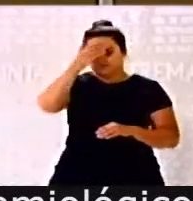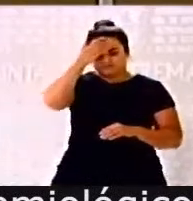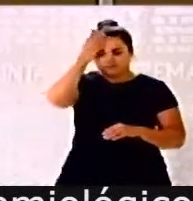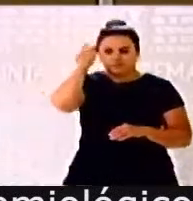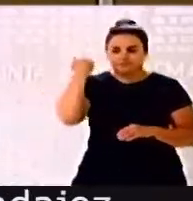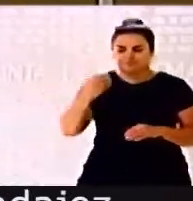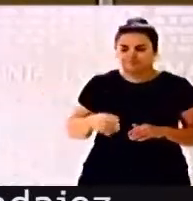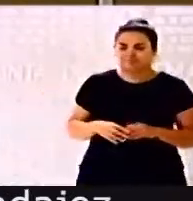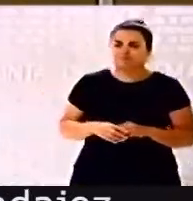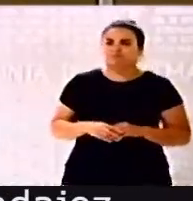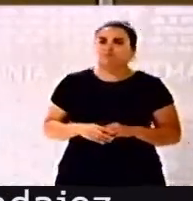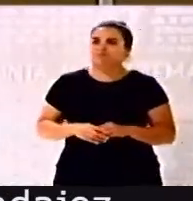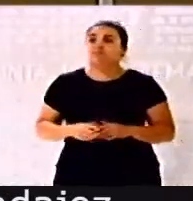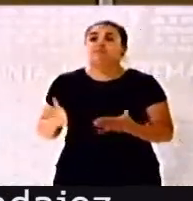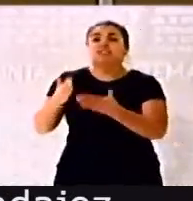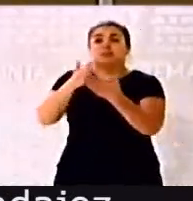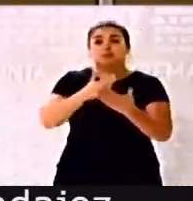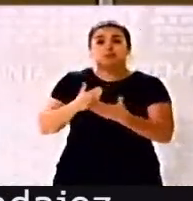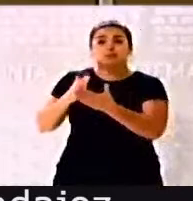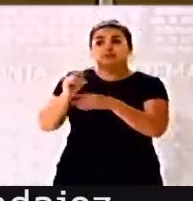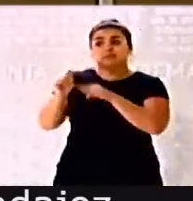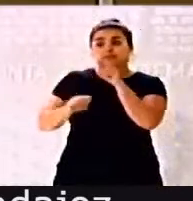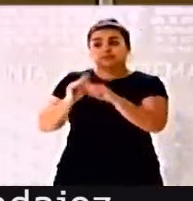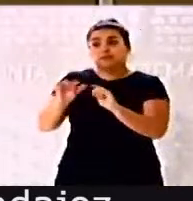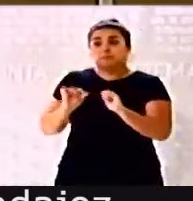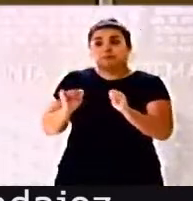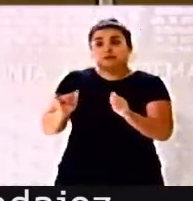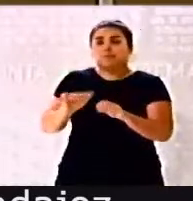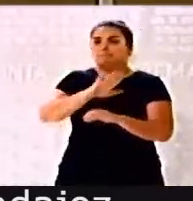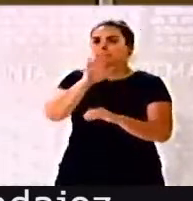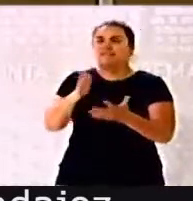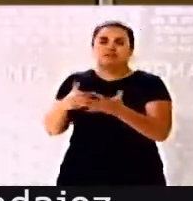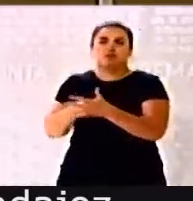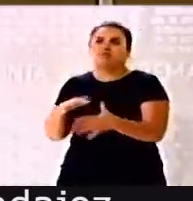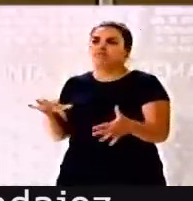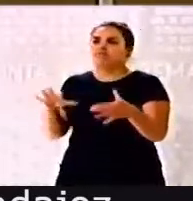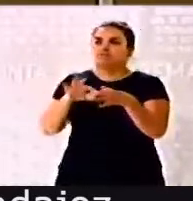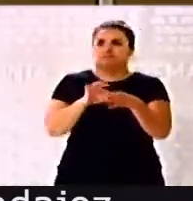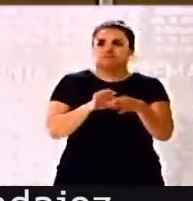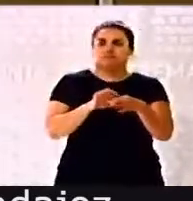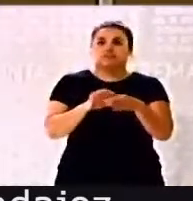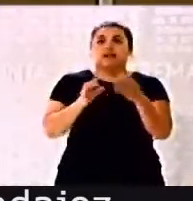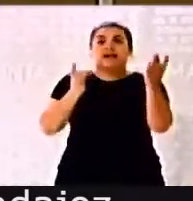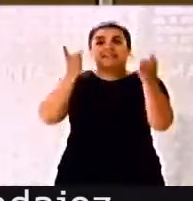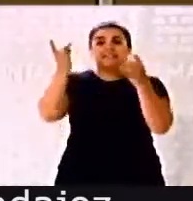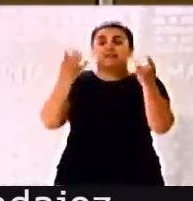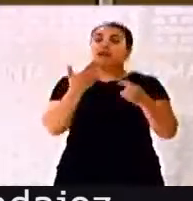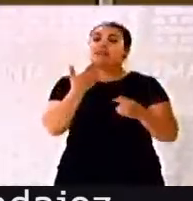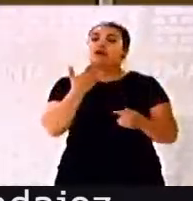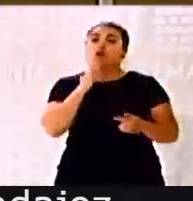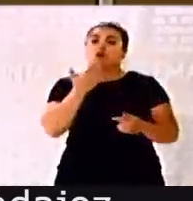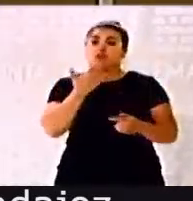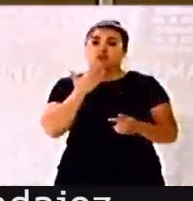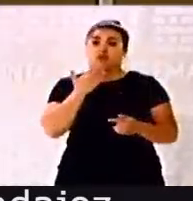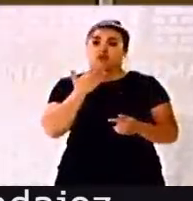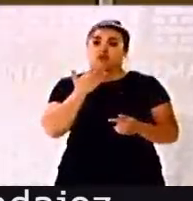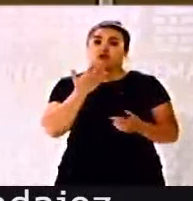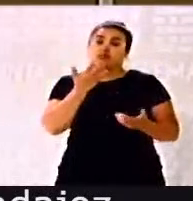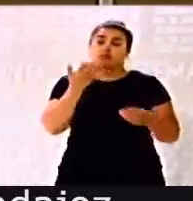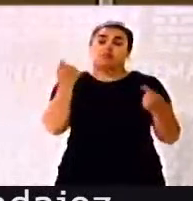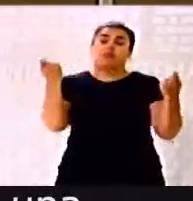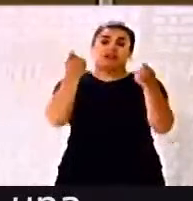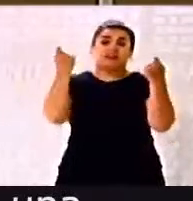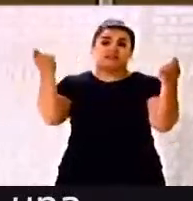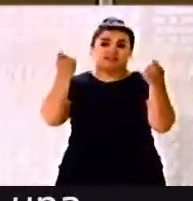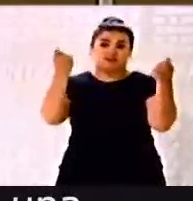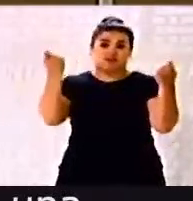En el estudio epidemiológico inicial, todo parece que está relacionado con una actividad de ocio, es decir, una